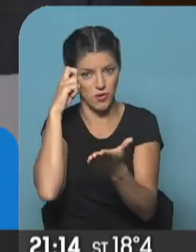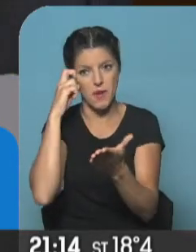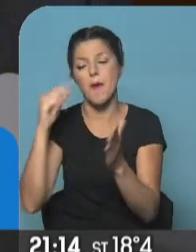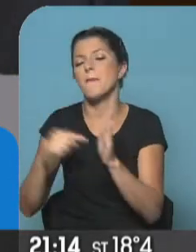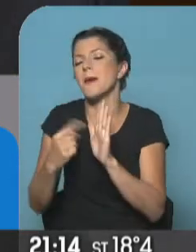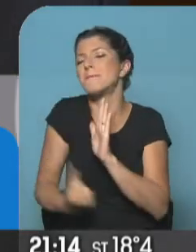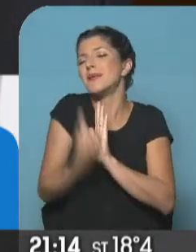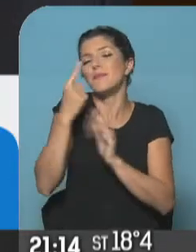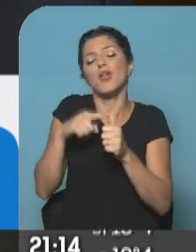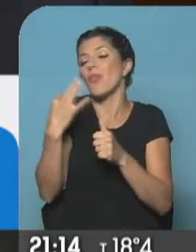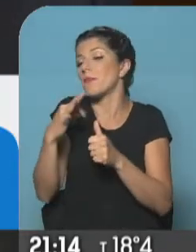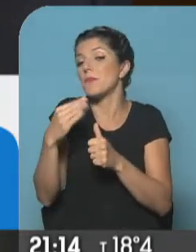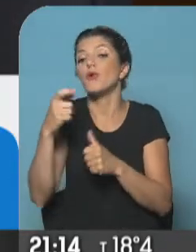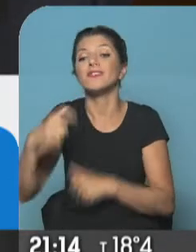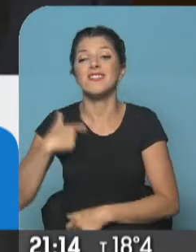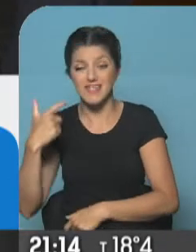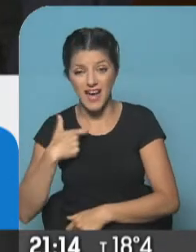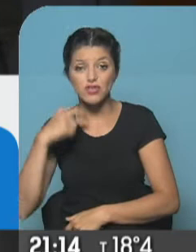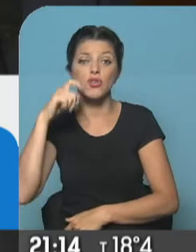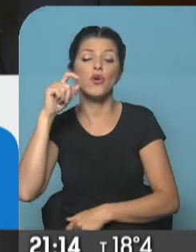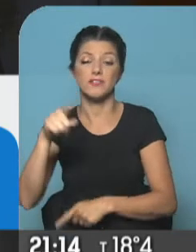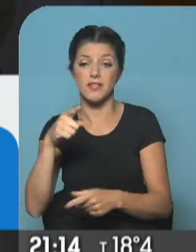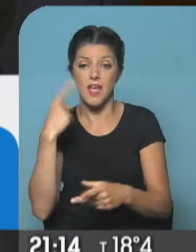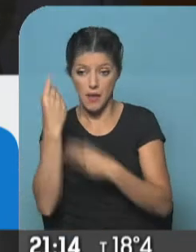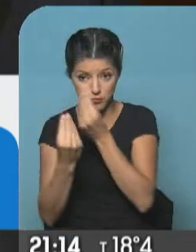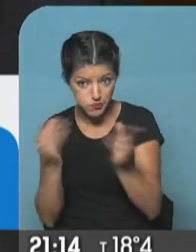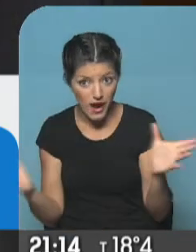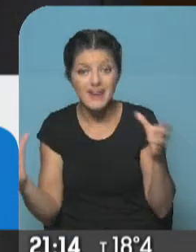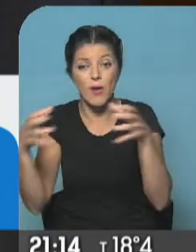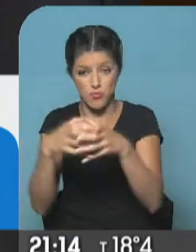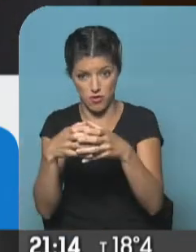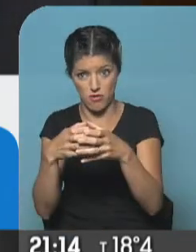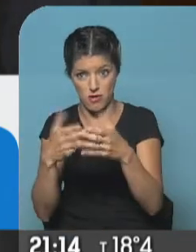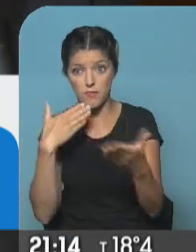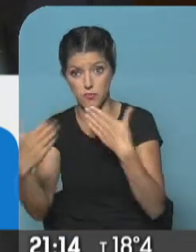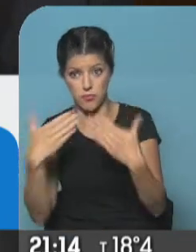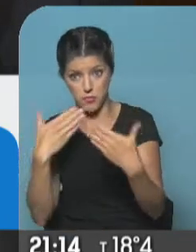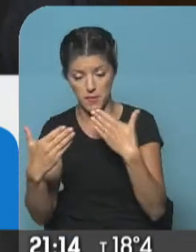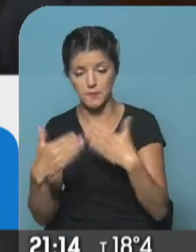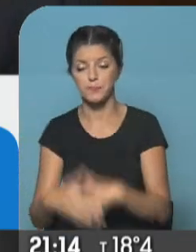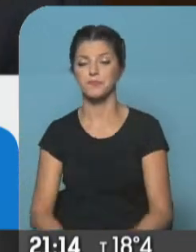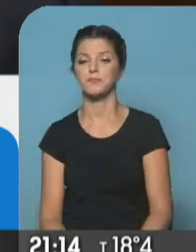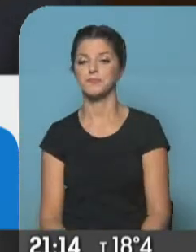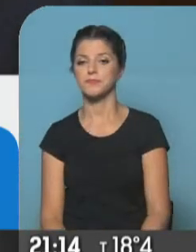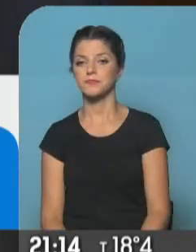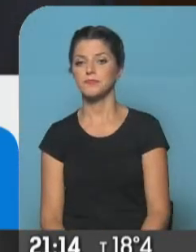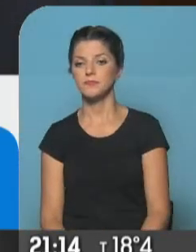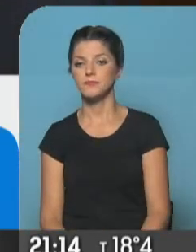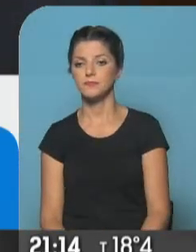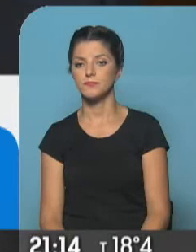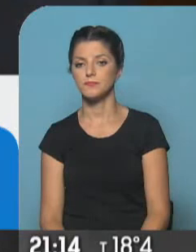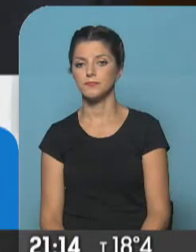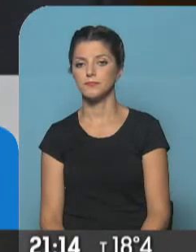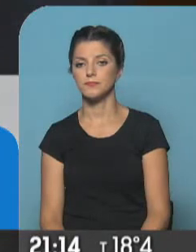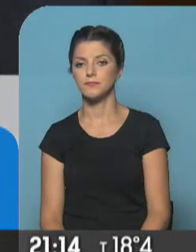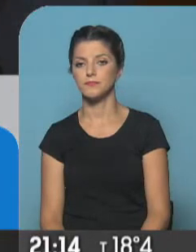representantes sindicales, y en ese marco una de las propuestas que tiene el gobierno es lo